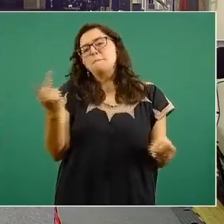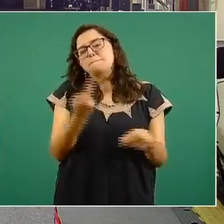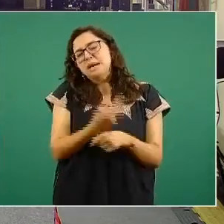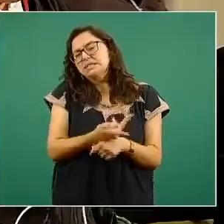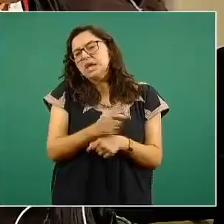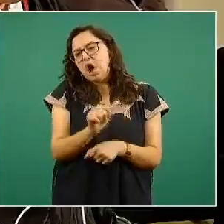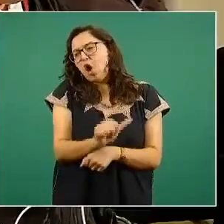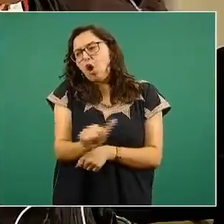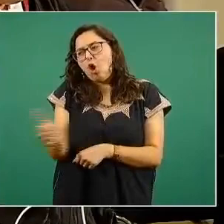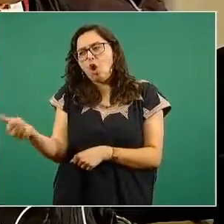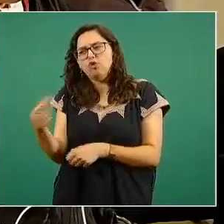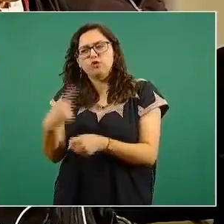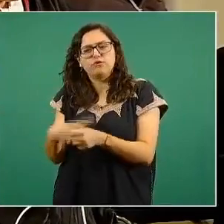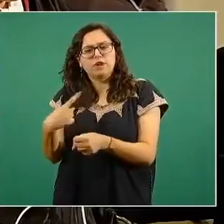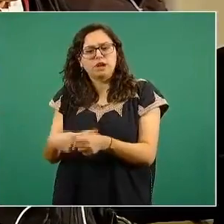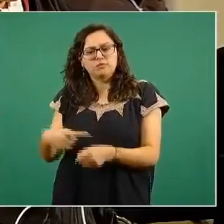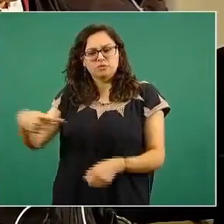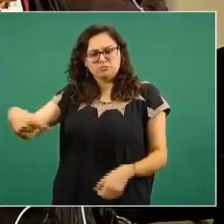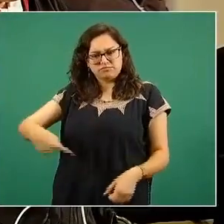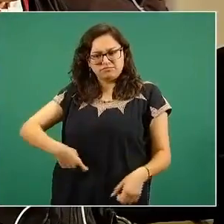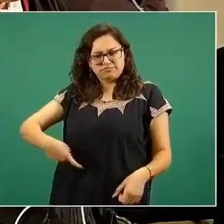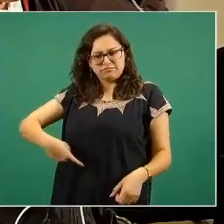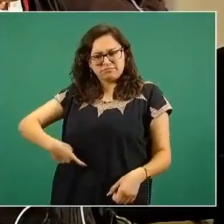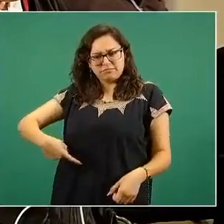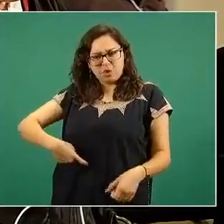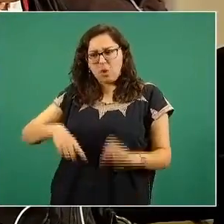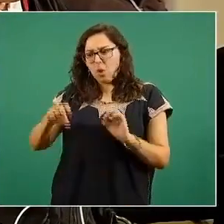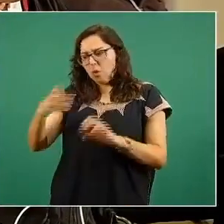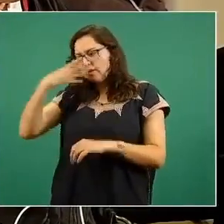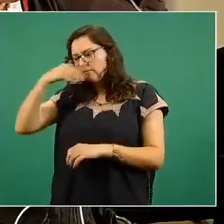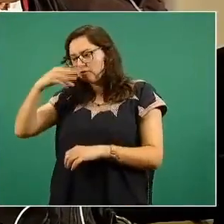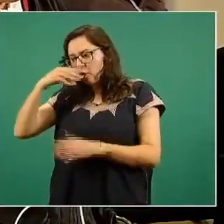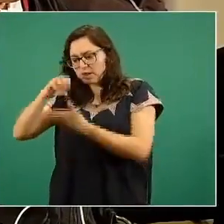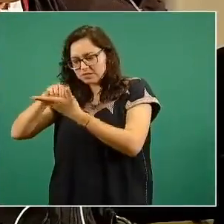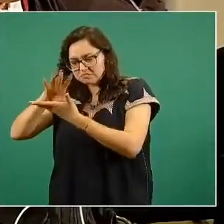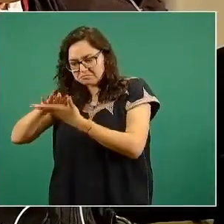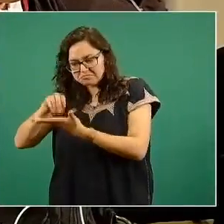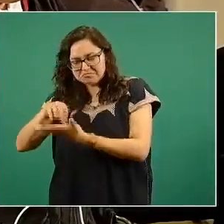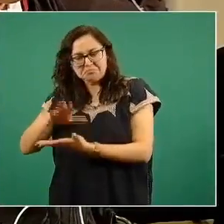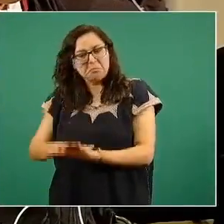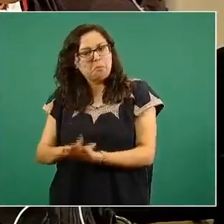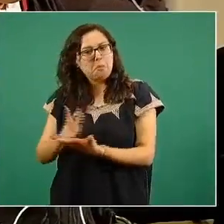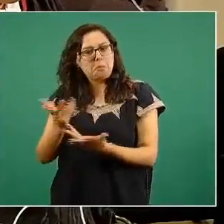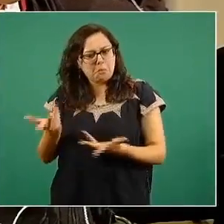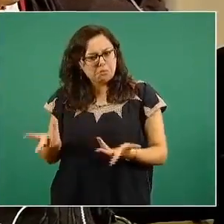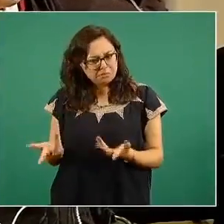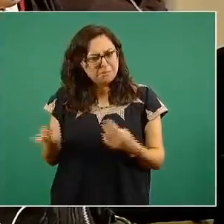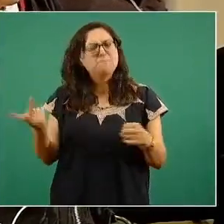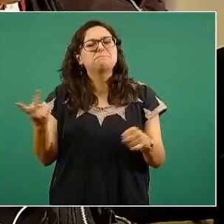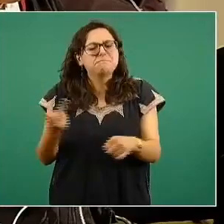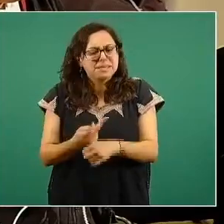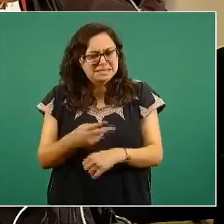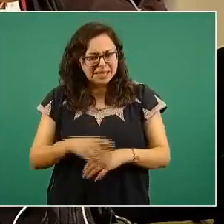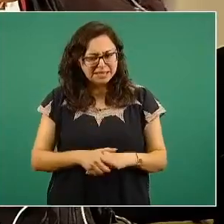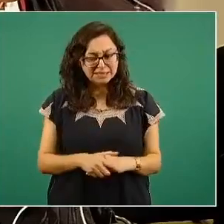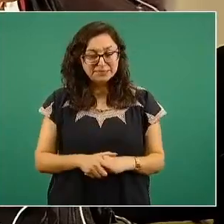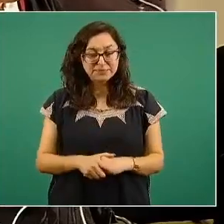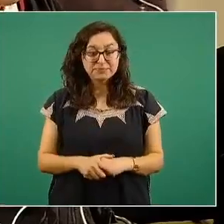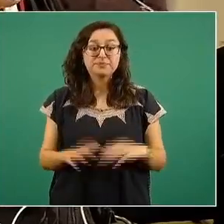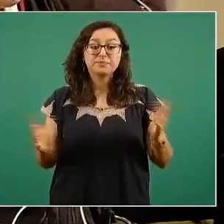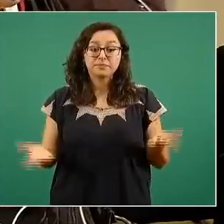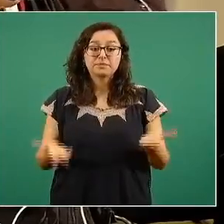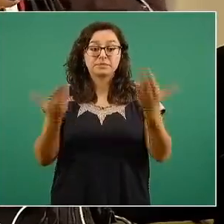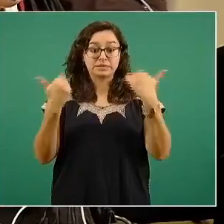enfermedades gastrointestinales e incluso los de influenza. Y también si nos pudieran decir cuándo van a presentar el